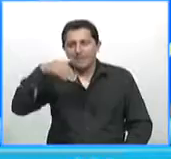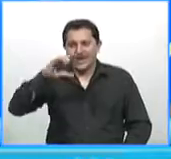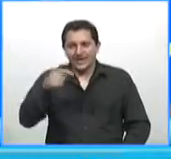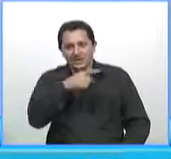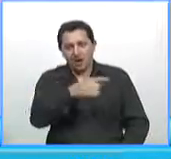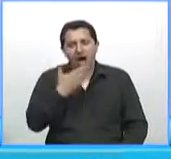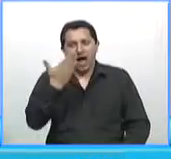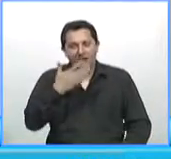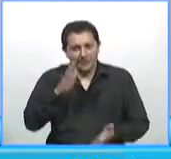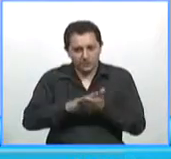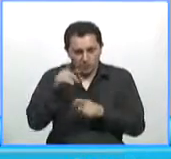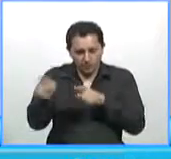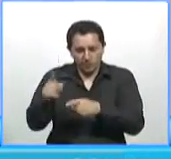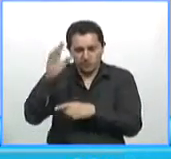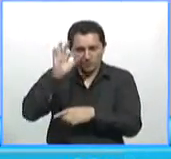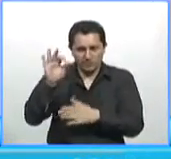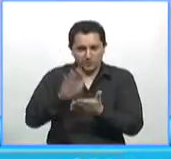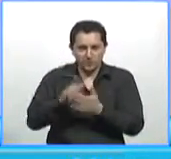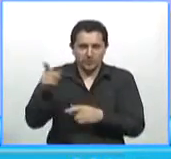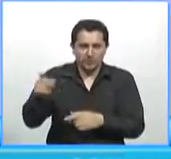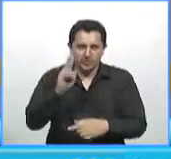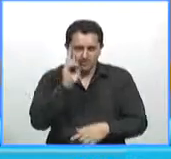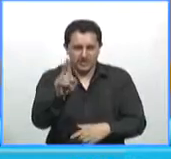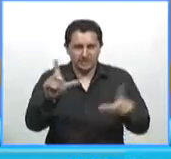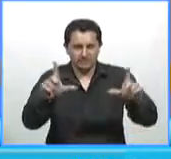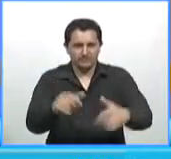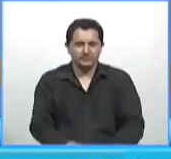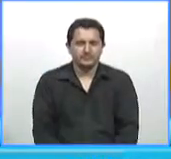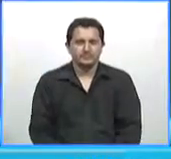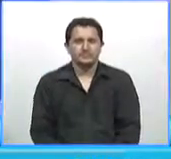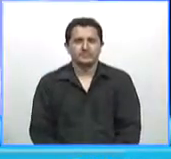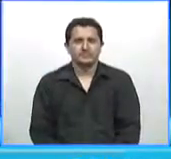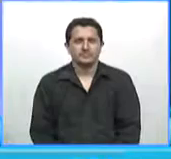querés. Abrochate, porque ahora viene la anécdota y vos la vas a tener que completar. Mirá.